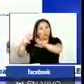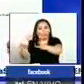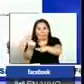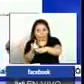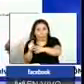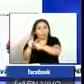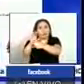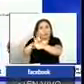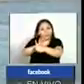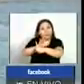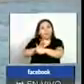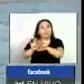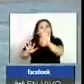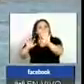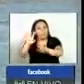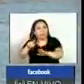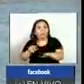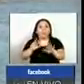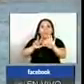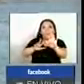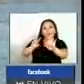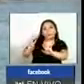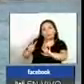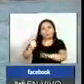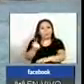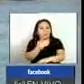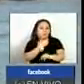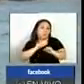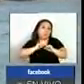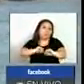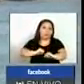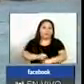positivos a la COVID-19 y 87 fallecidos